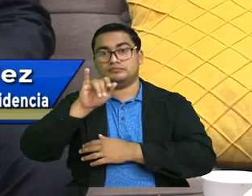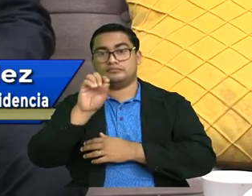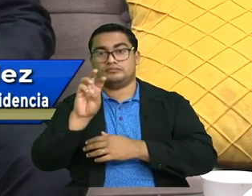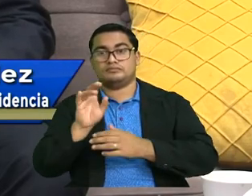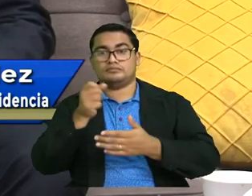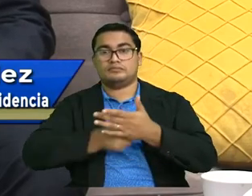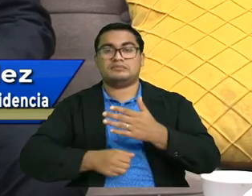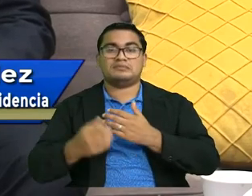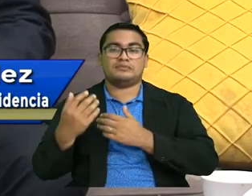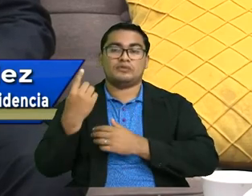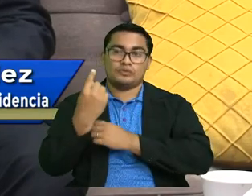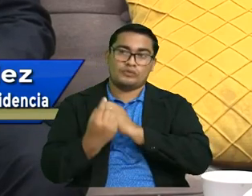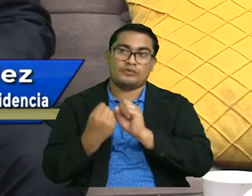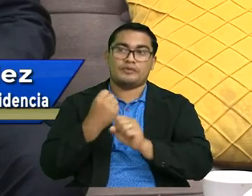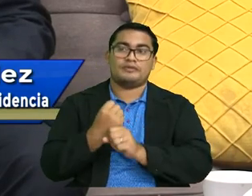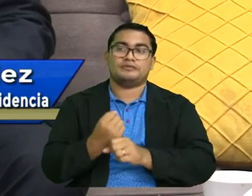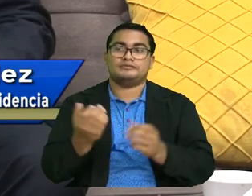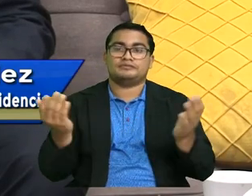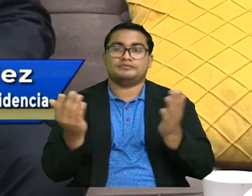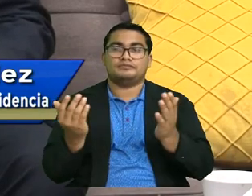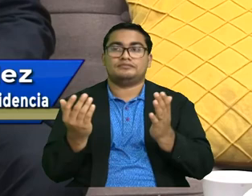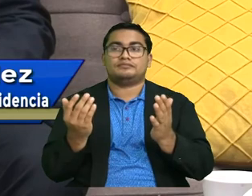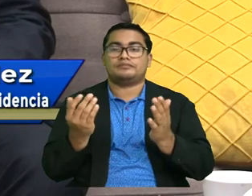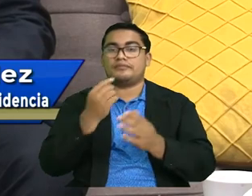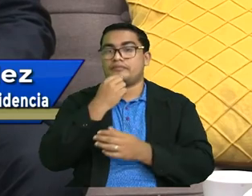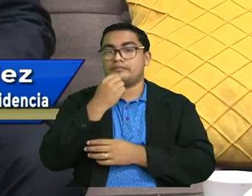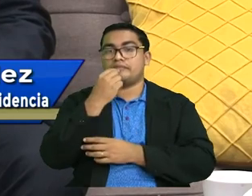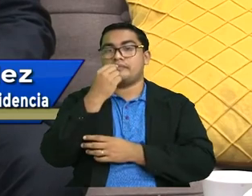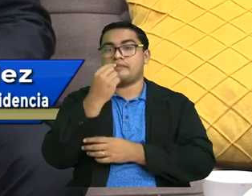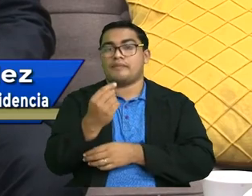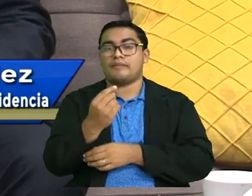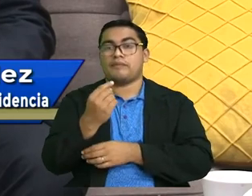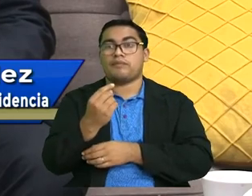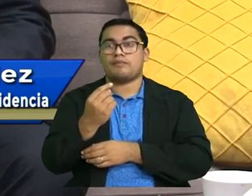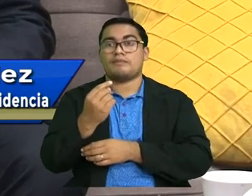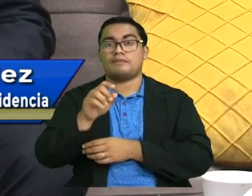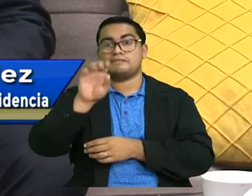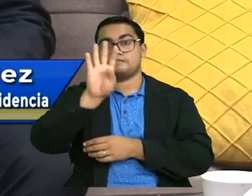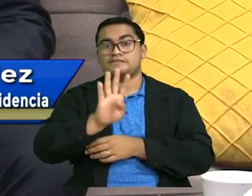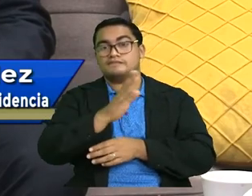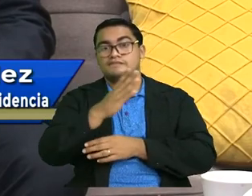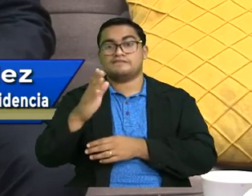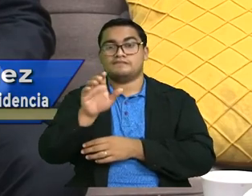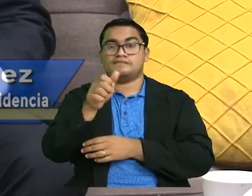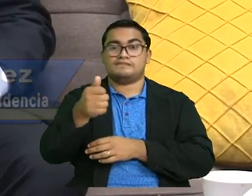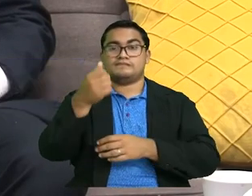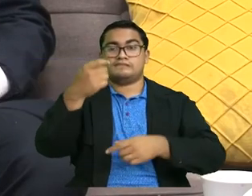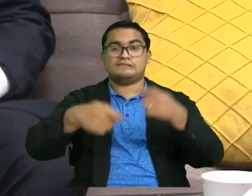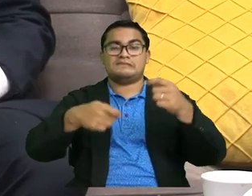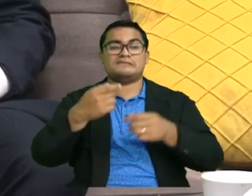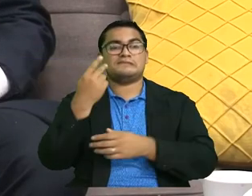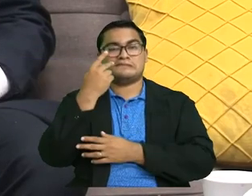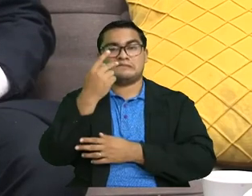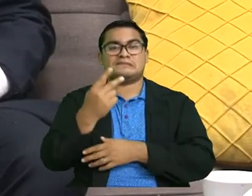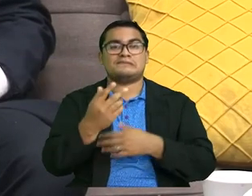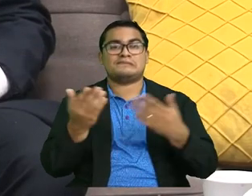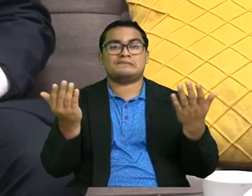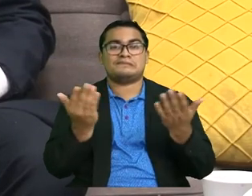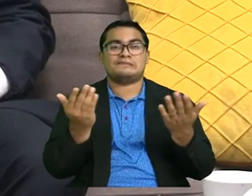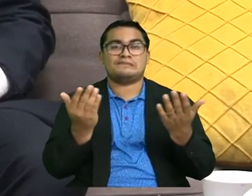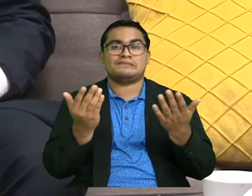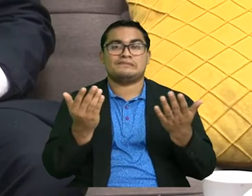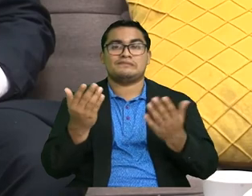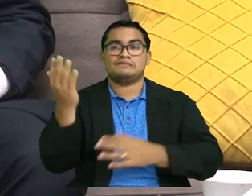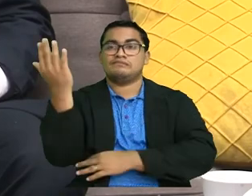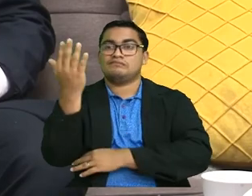esfuerzo de todo un año en el que en esta edición del 4 al 6 de septiembre vamos a ver a